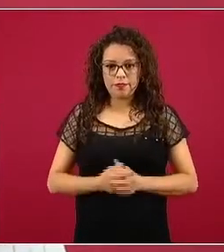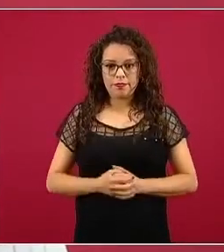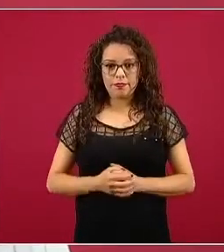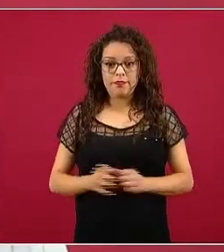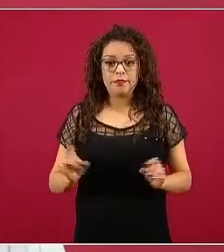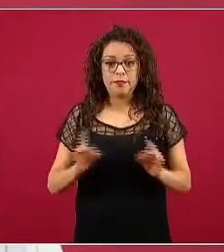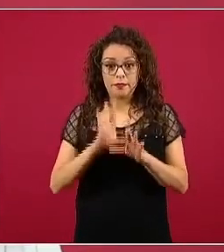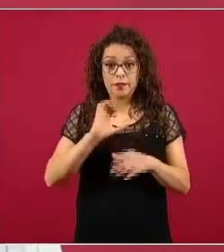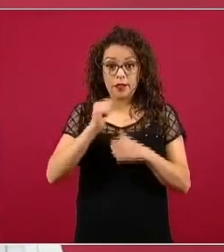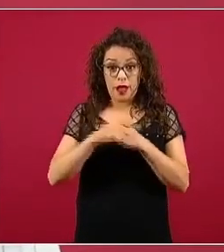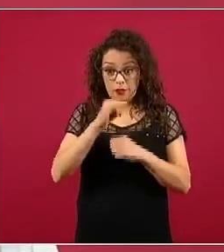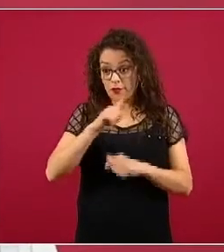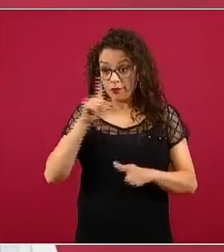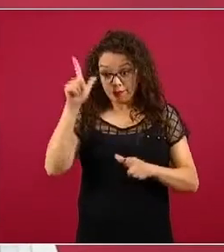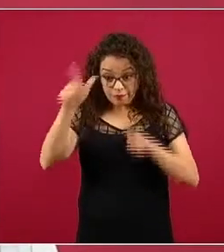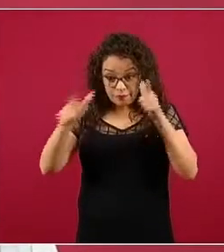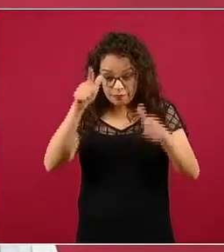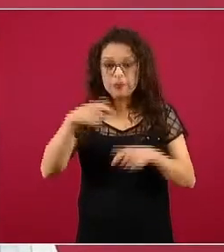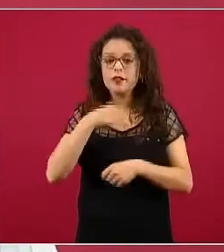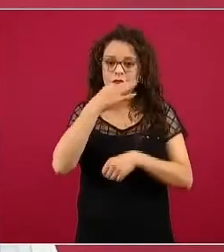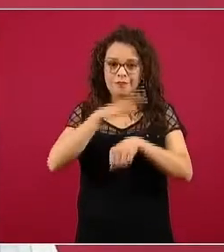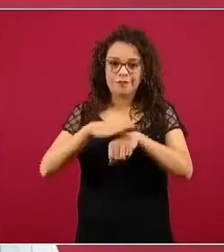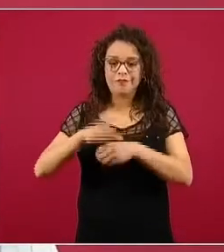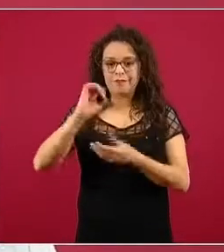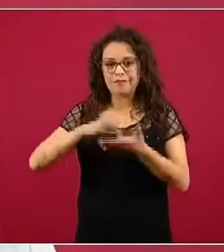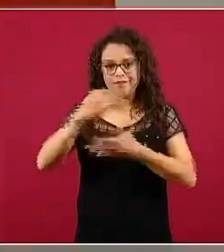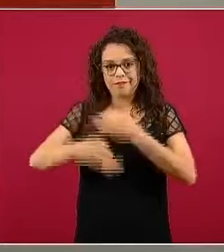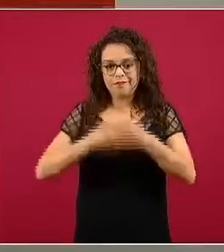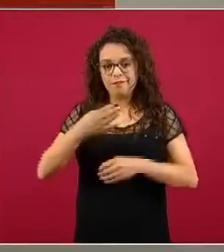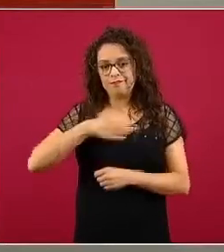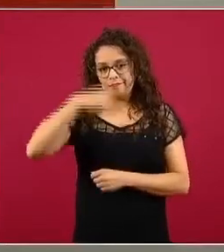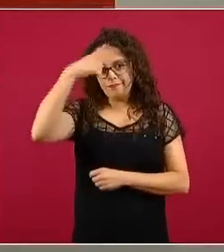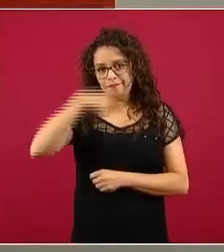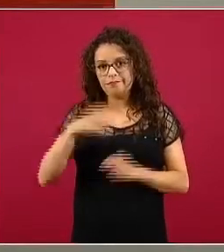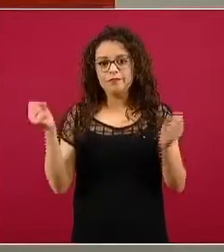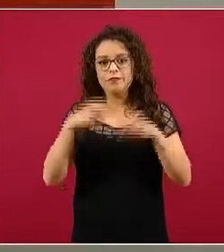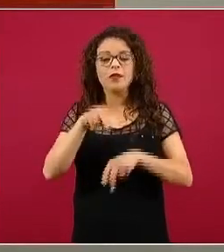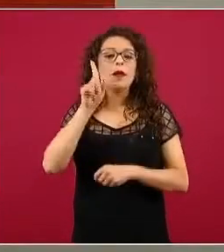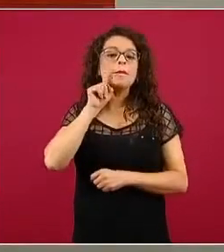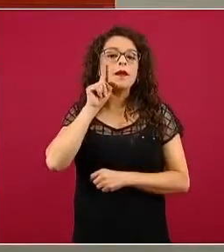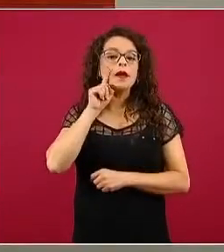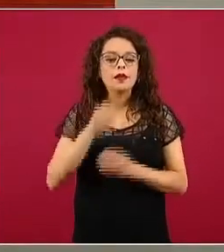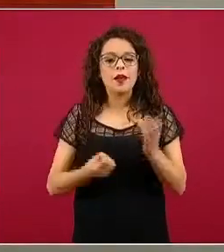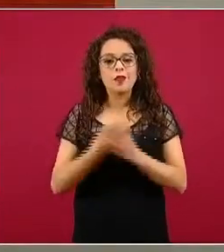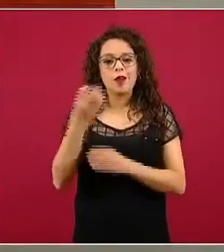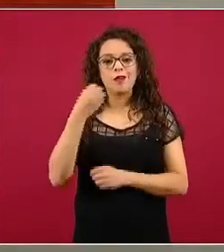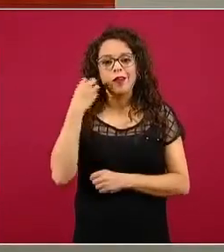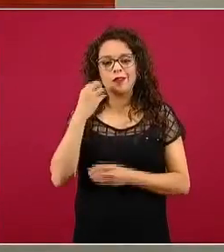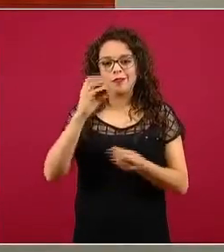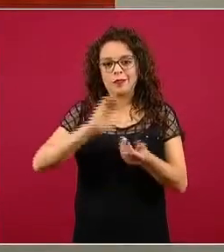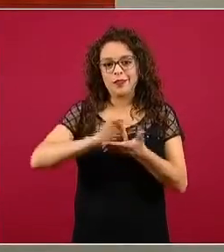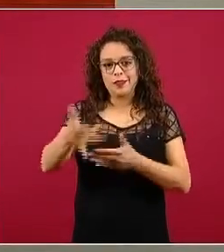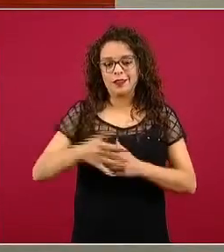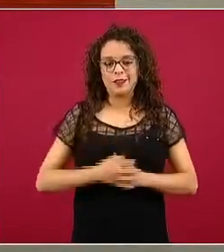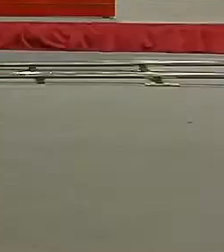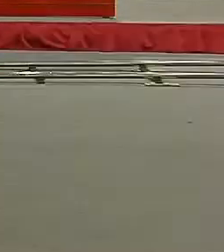¿Sí? Muy bien, pues muchas gracias a todos, muy buenas noches, esperamos vernos el día de mañana en una nueva conferencia. Gracias.